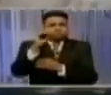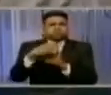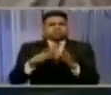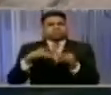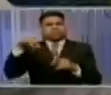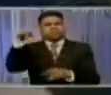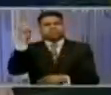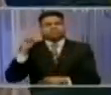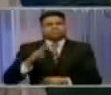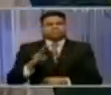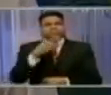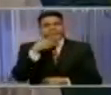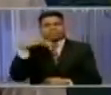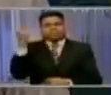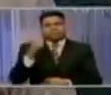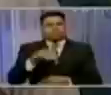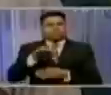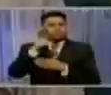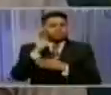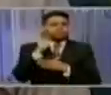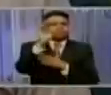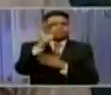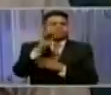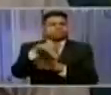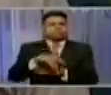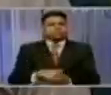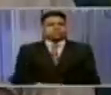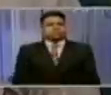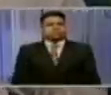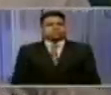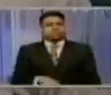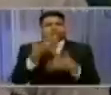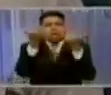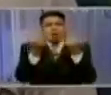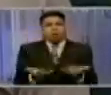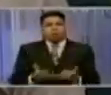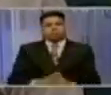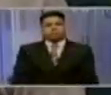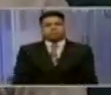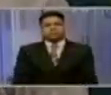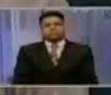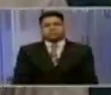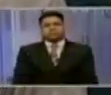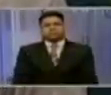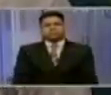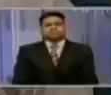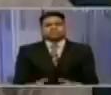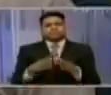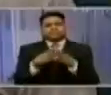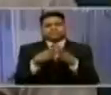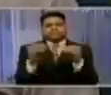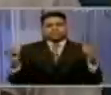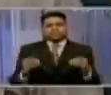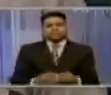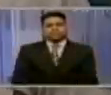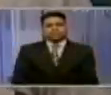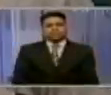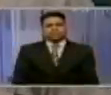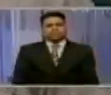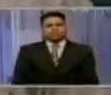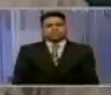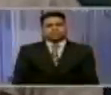mejor hacia adelante, sea mejor mañana de lo que es hoy. Y todos, como lo ha asumido